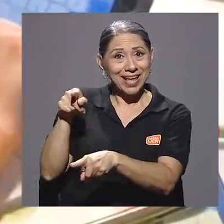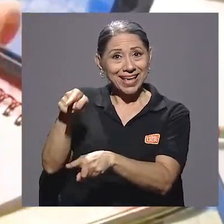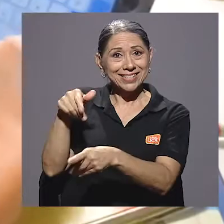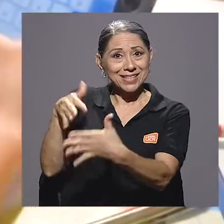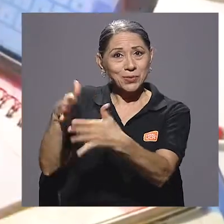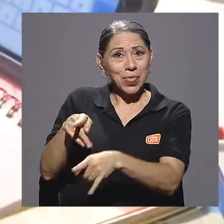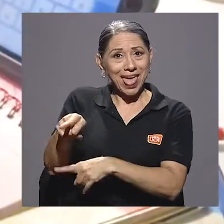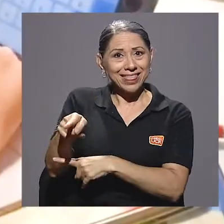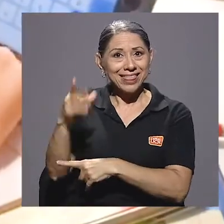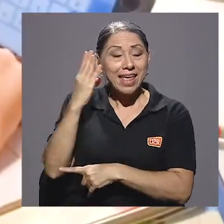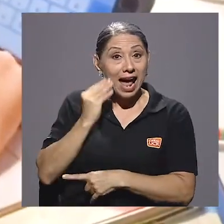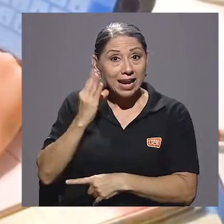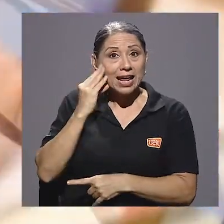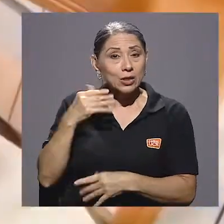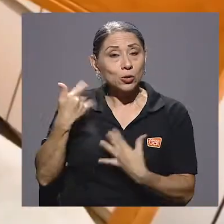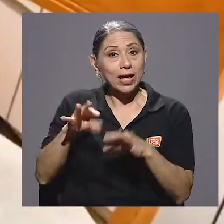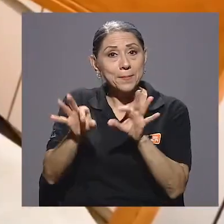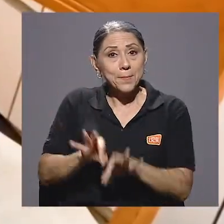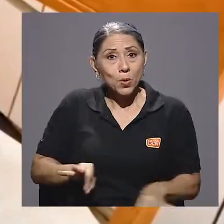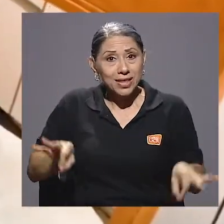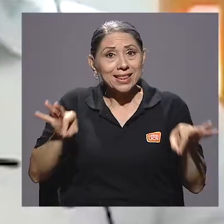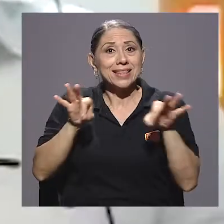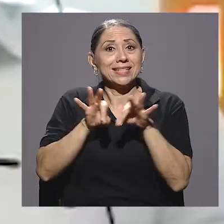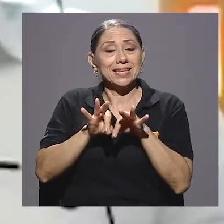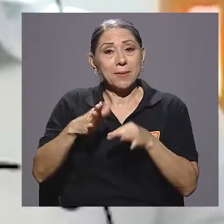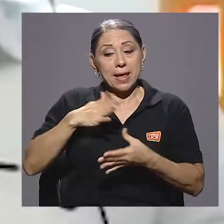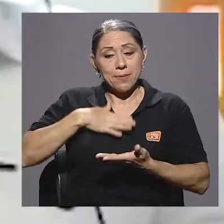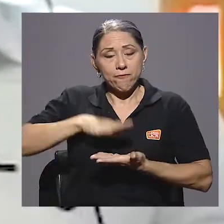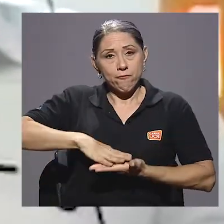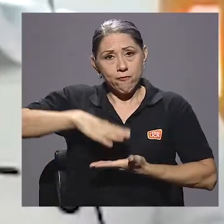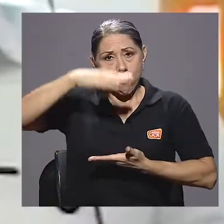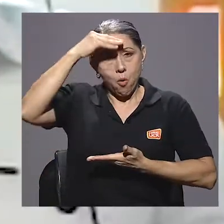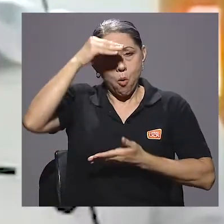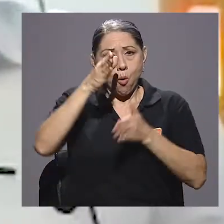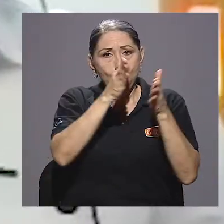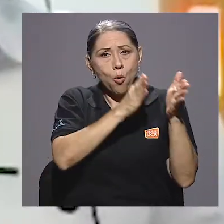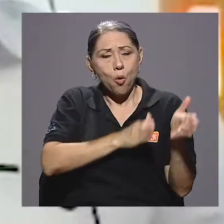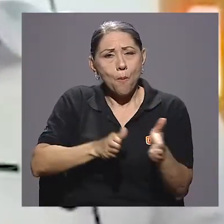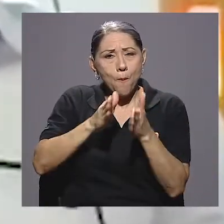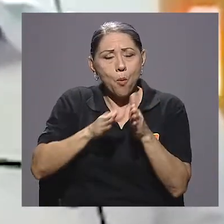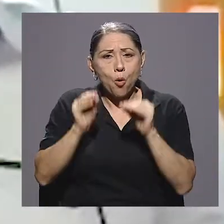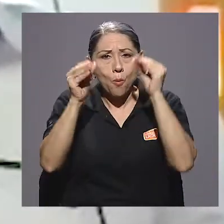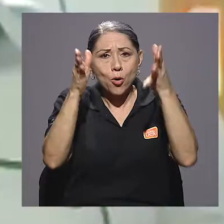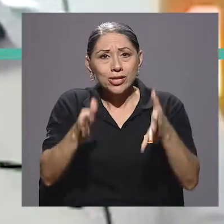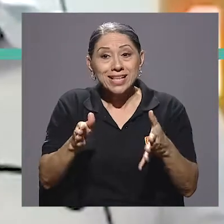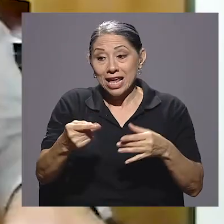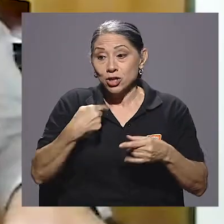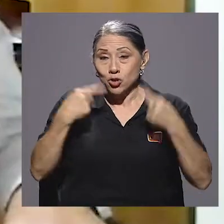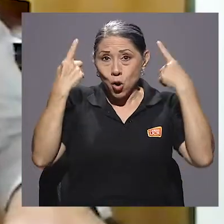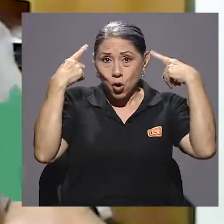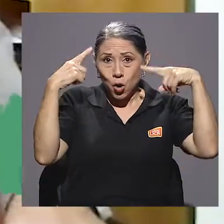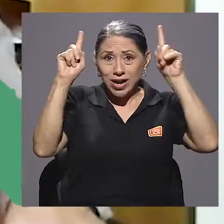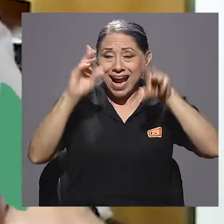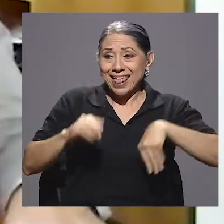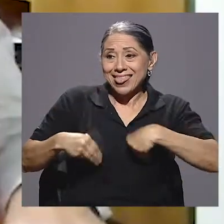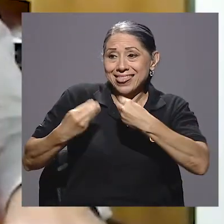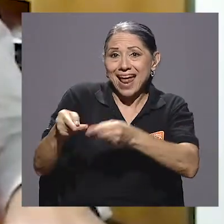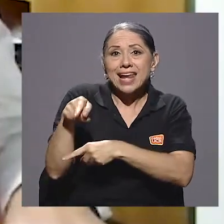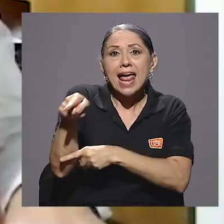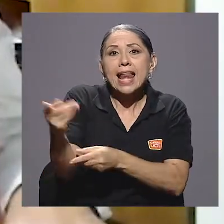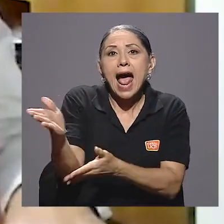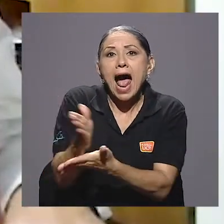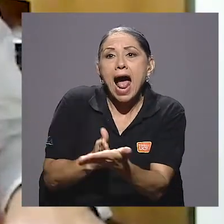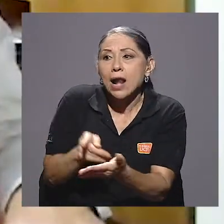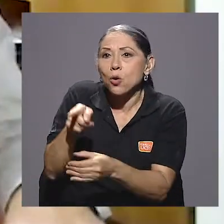anécdota importantísima en mi formación como docente, fue lograr darle un dispositivo